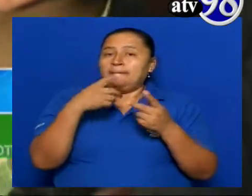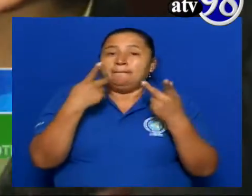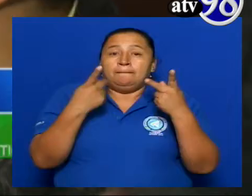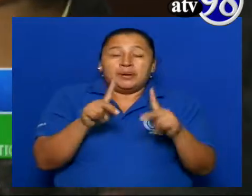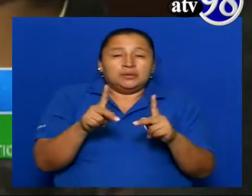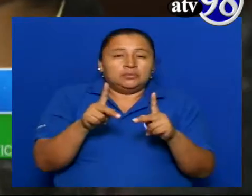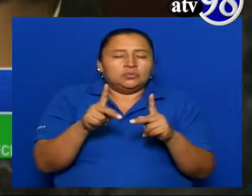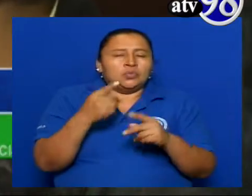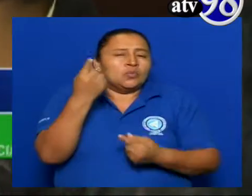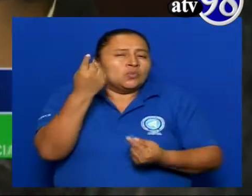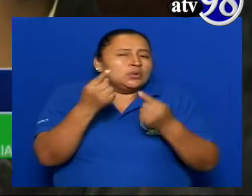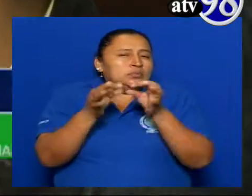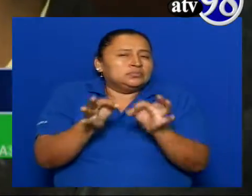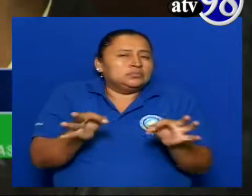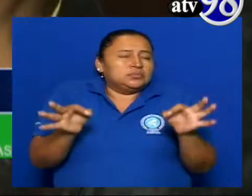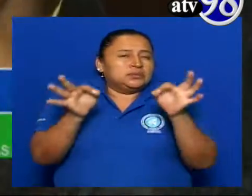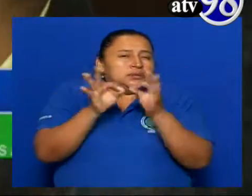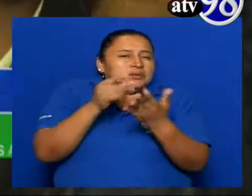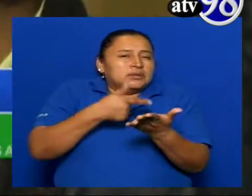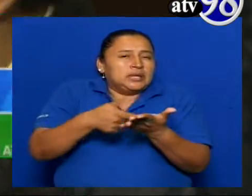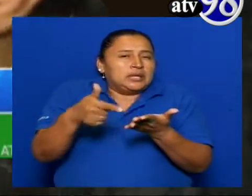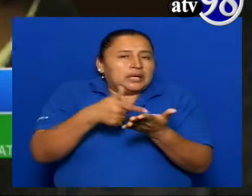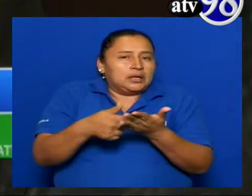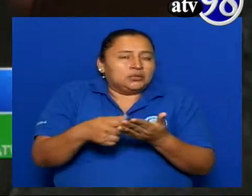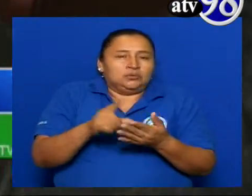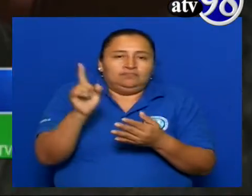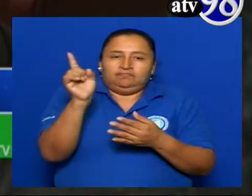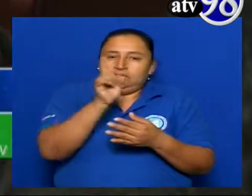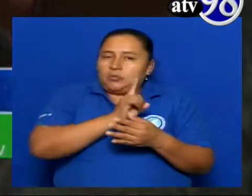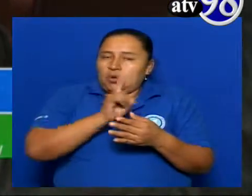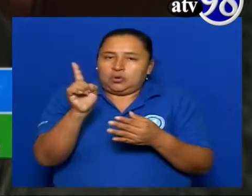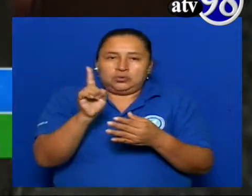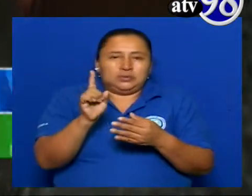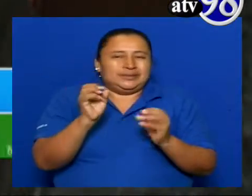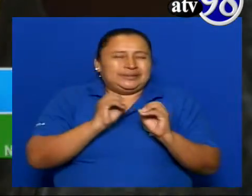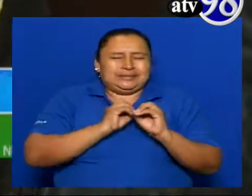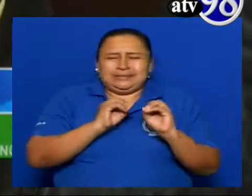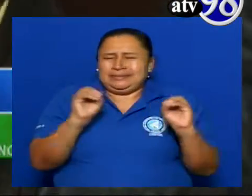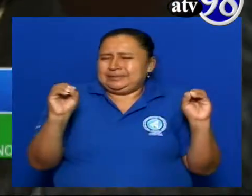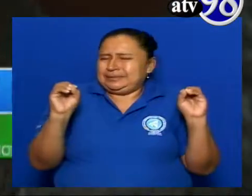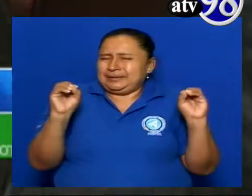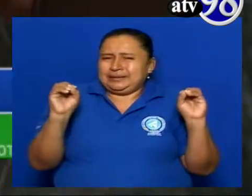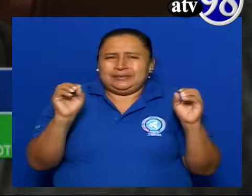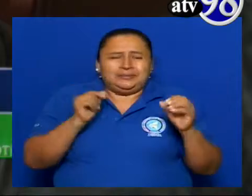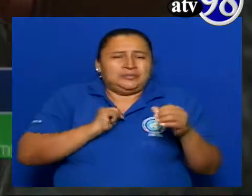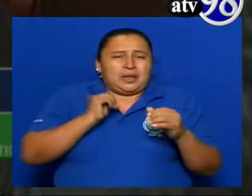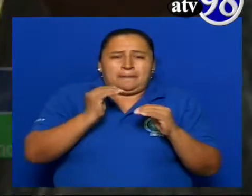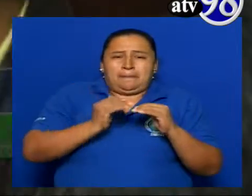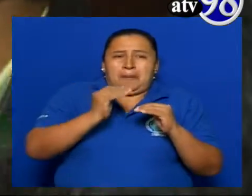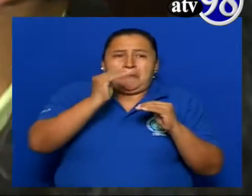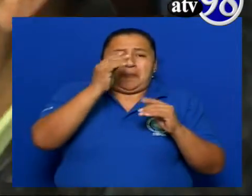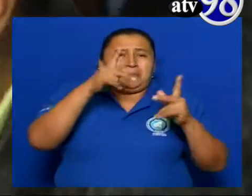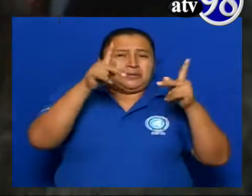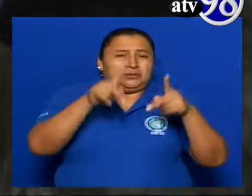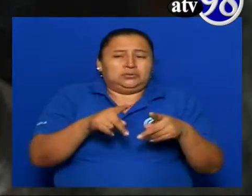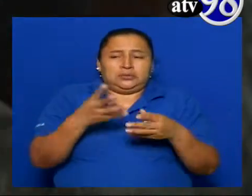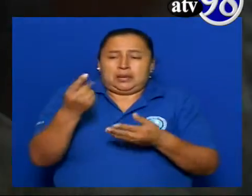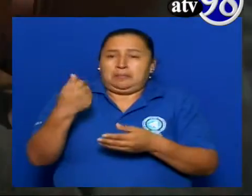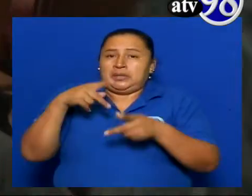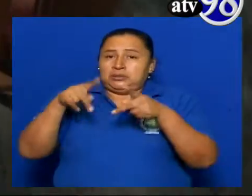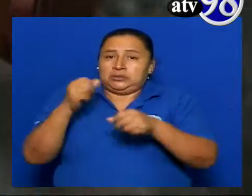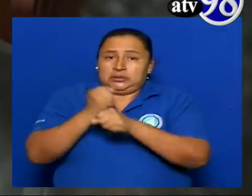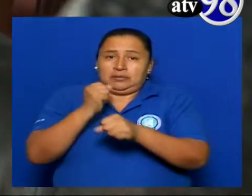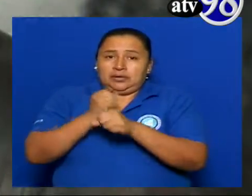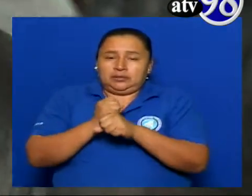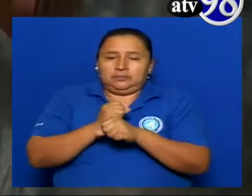punto medular del incremento del gasto corriente no es ni se le acerca a estar incrementando en gasto burocrático. Y a